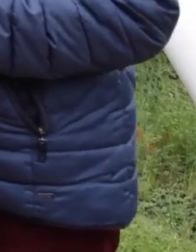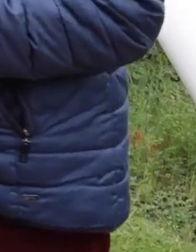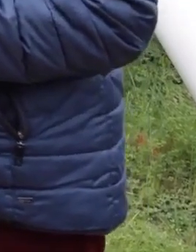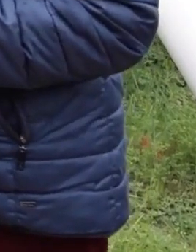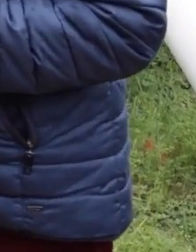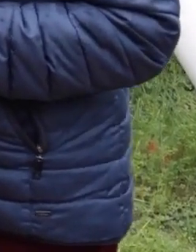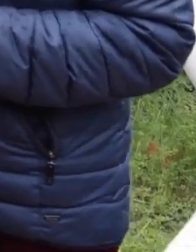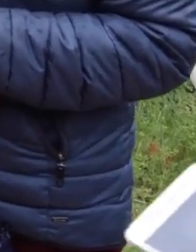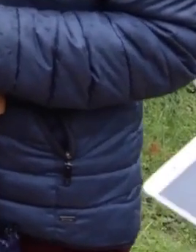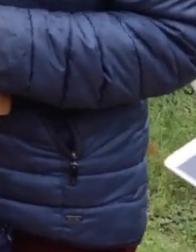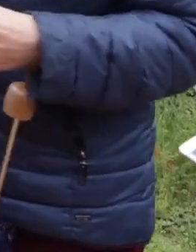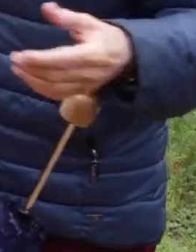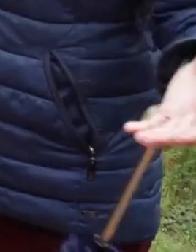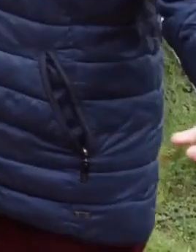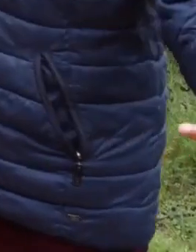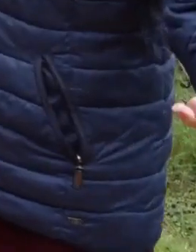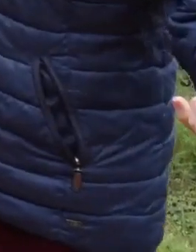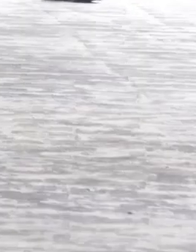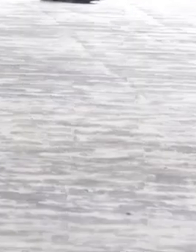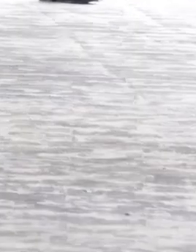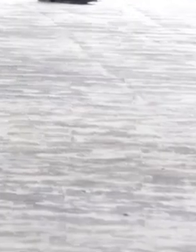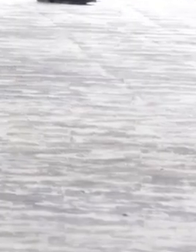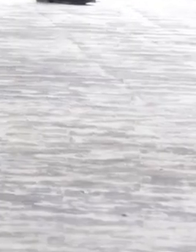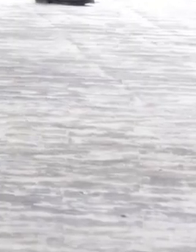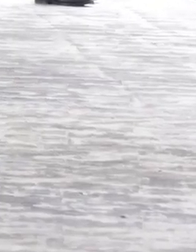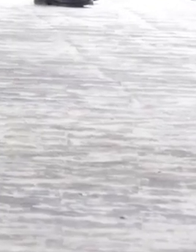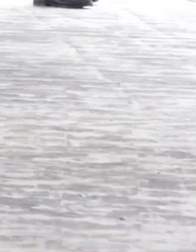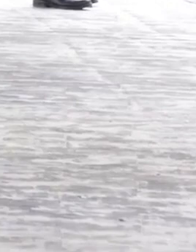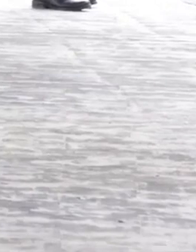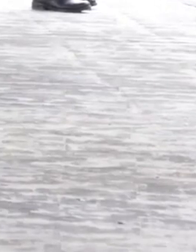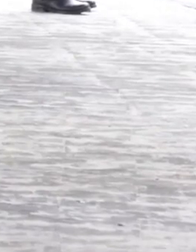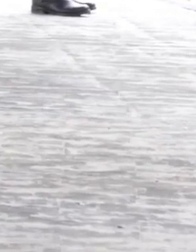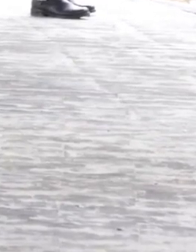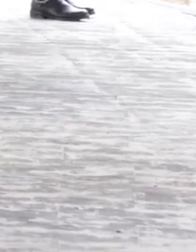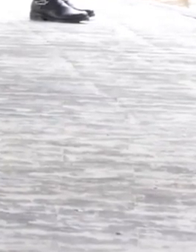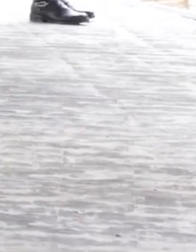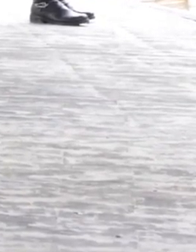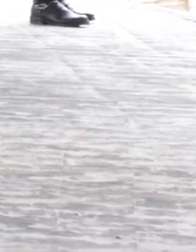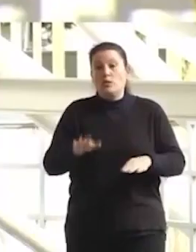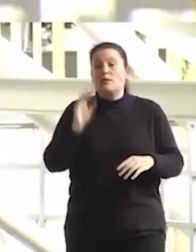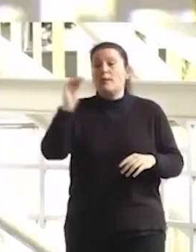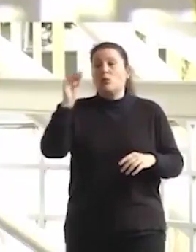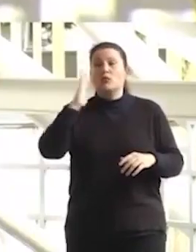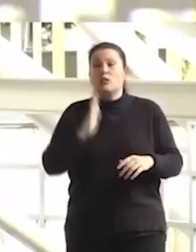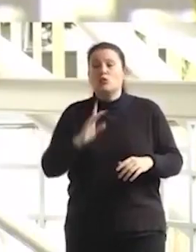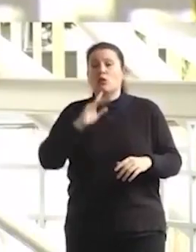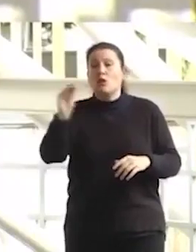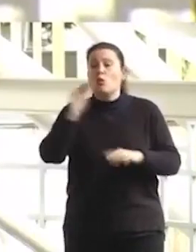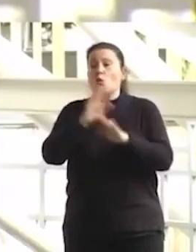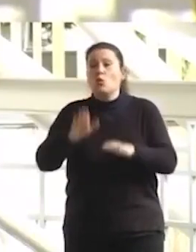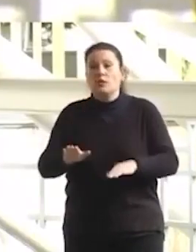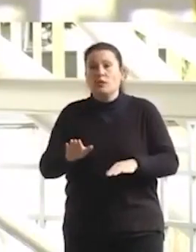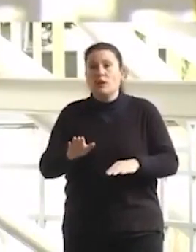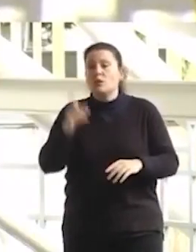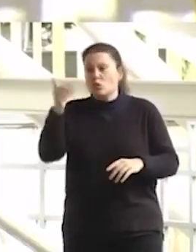madriz ha preguntado a 10 ayuso si sigue considerando que llamarle fascista es estar en el lado bueno de la historia si realmente a día de hoy